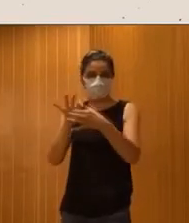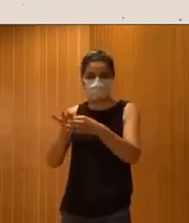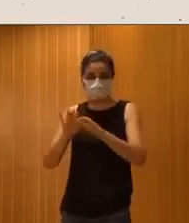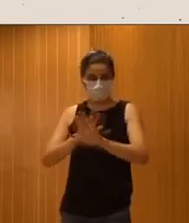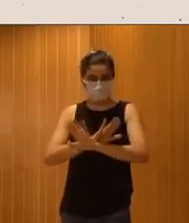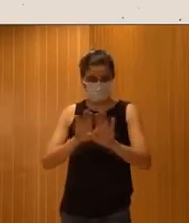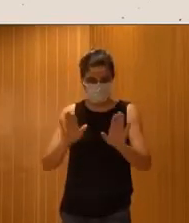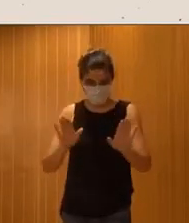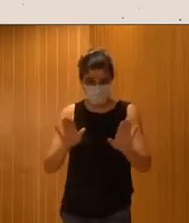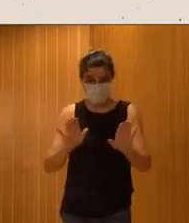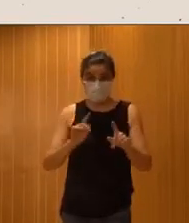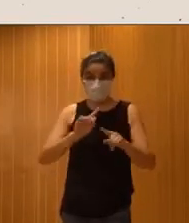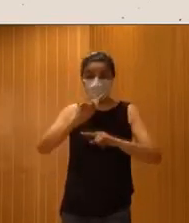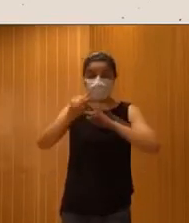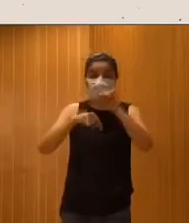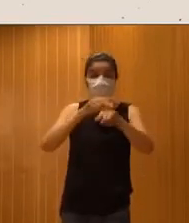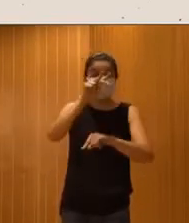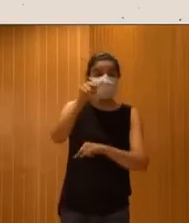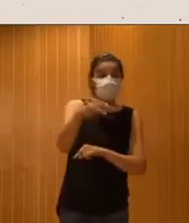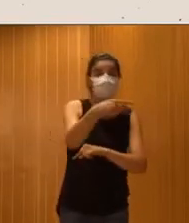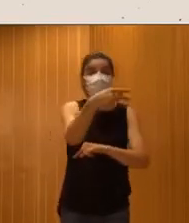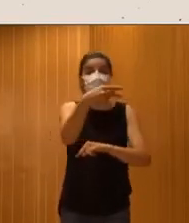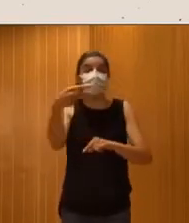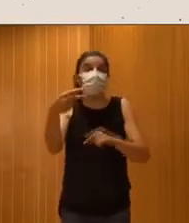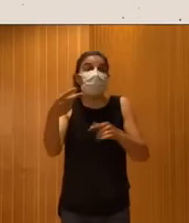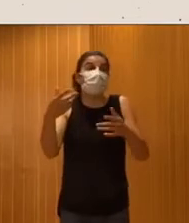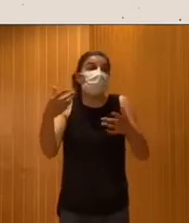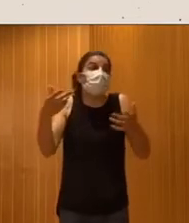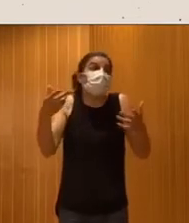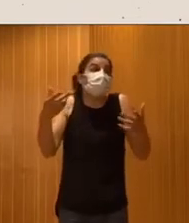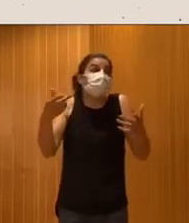Y el control de resultados clínicos en estas guías es